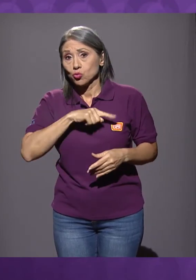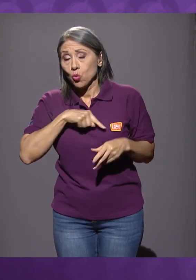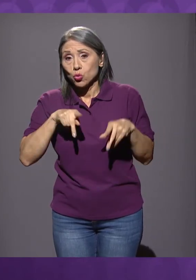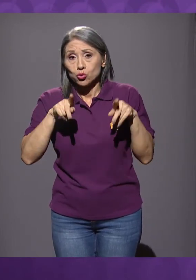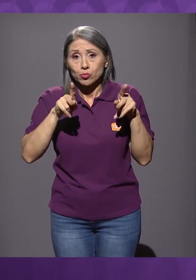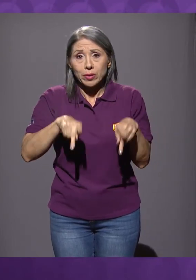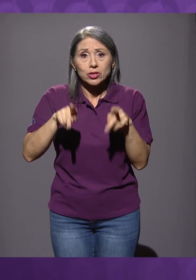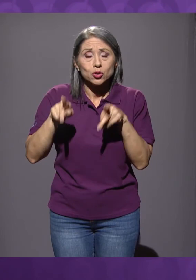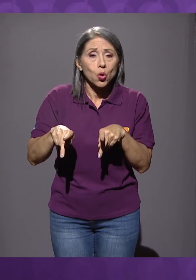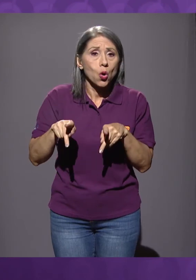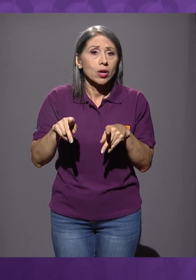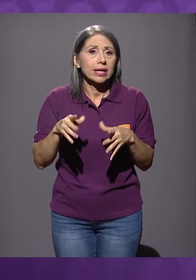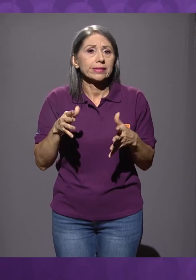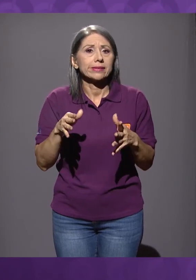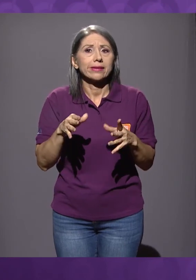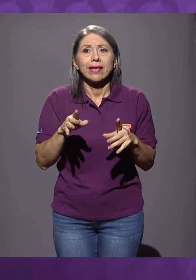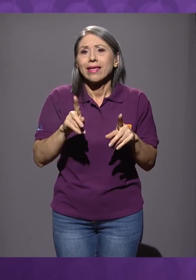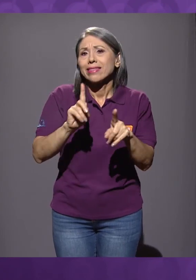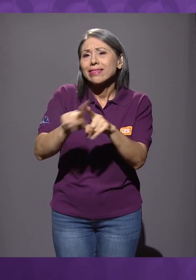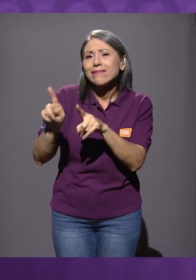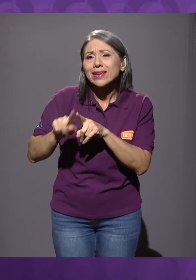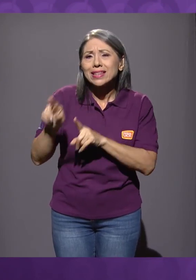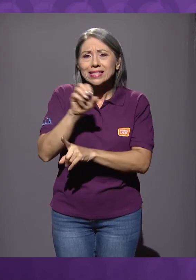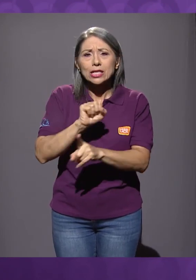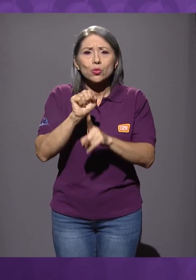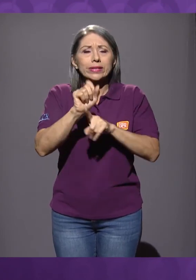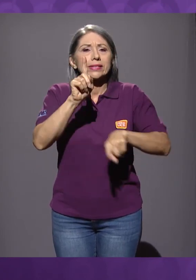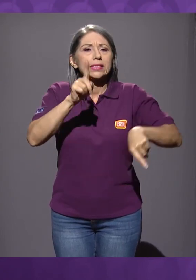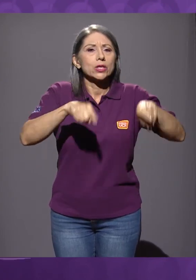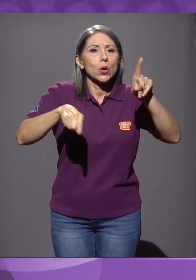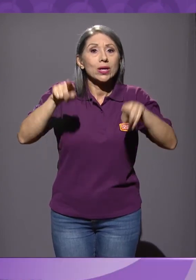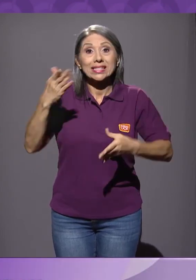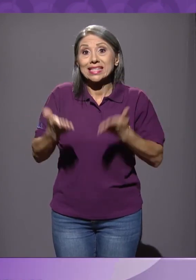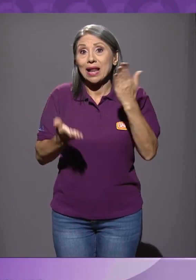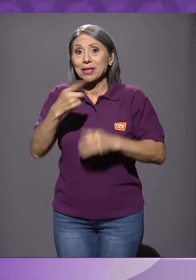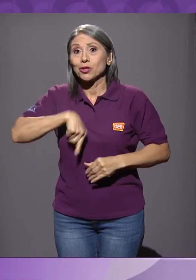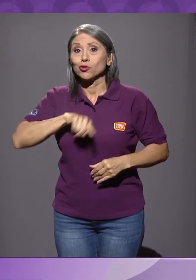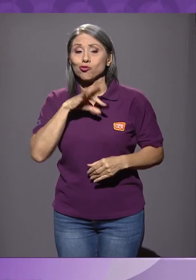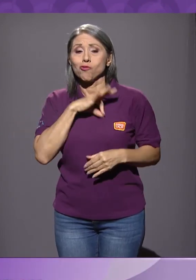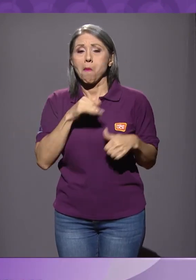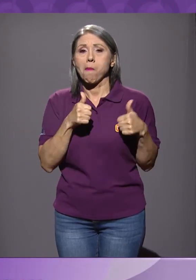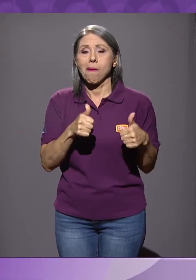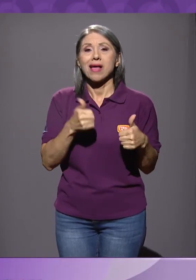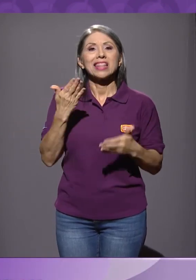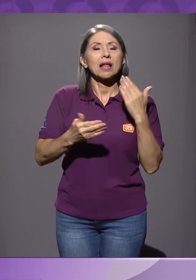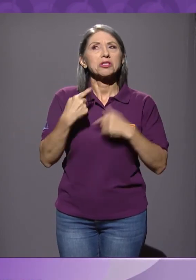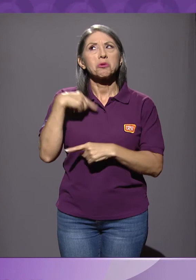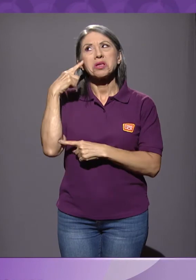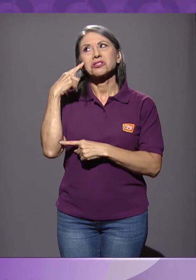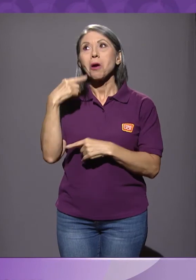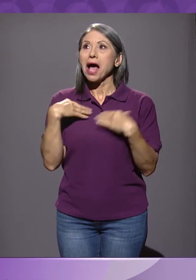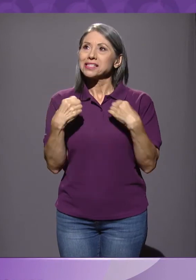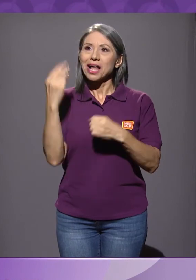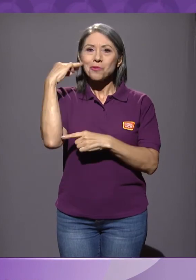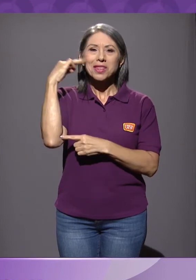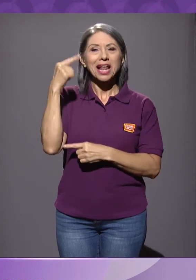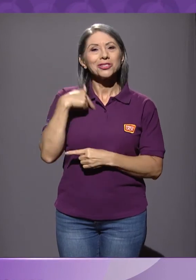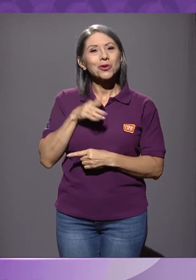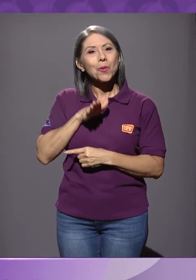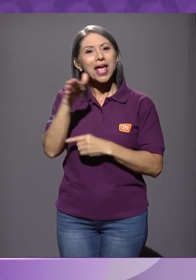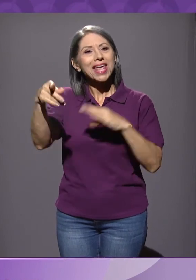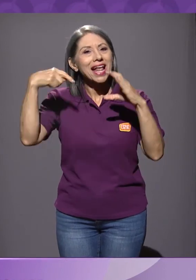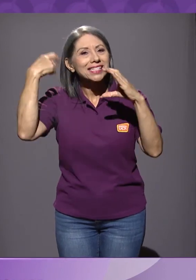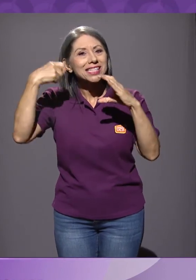ciertas situaciones que son mejores o hasta privilegiadas, podemos decir, bueno, voy a gestionar mi salud mental yendo al cine, o voy a ir a